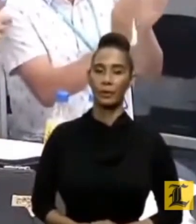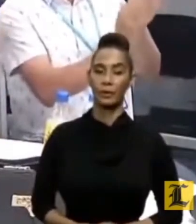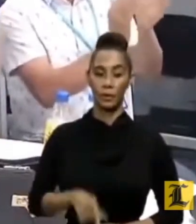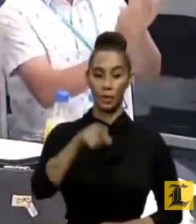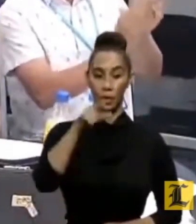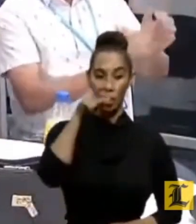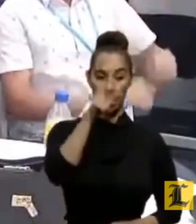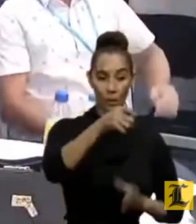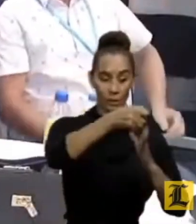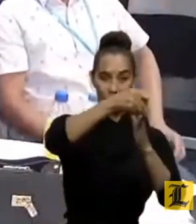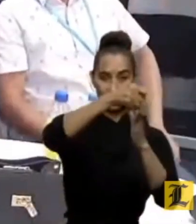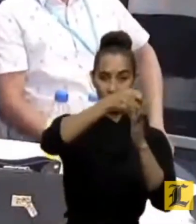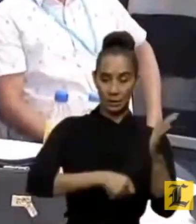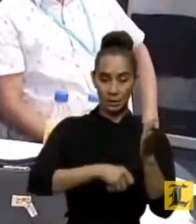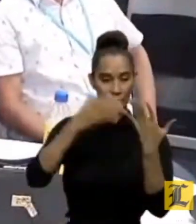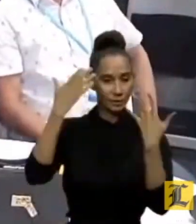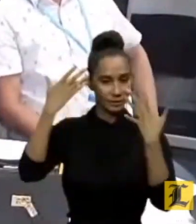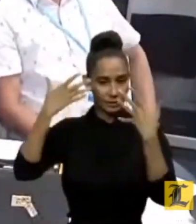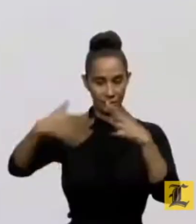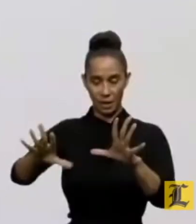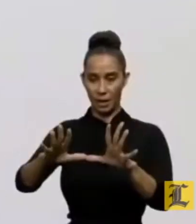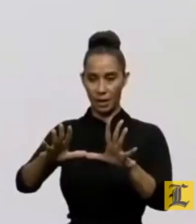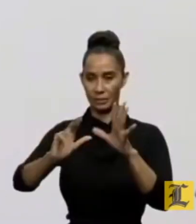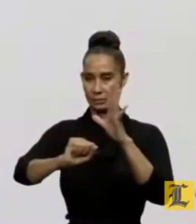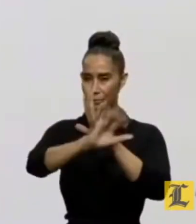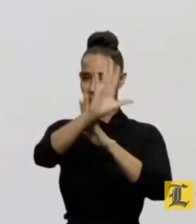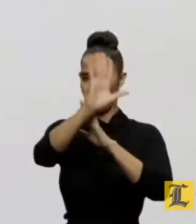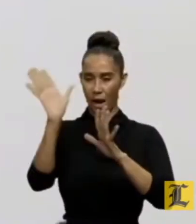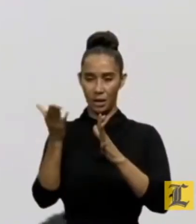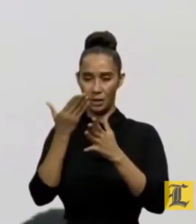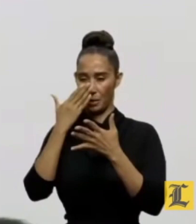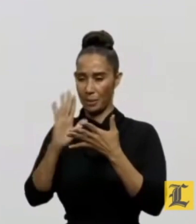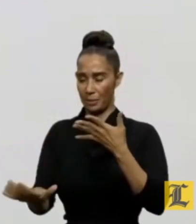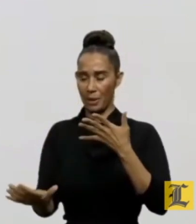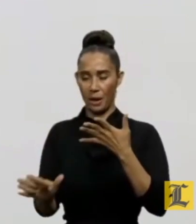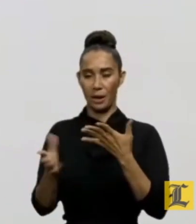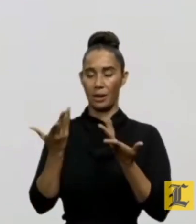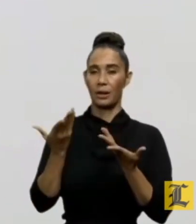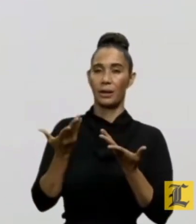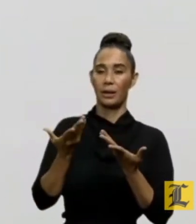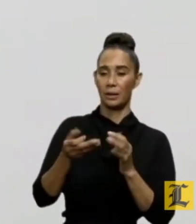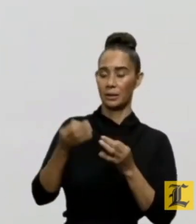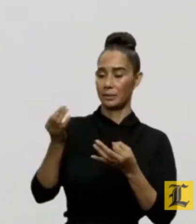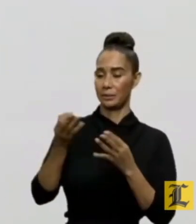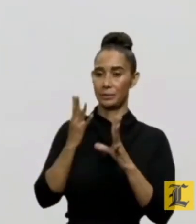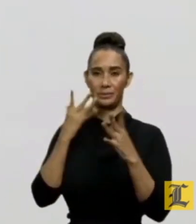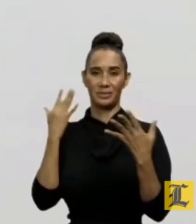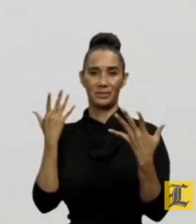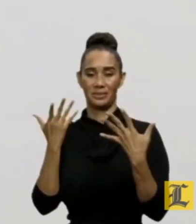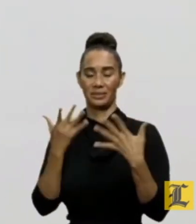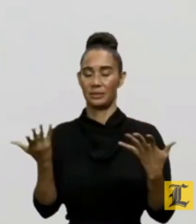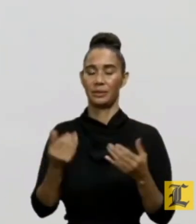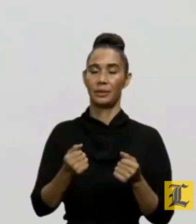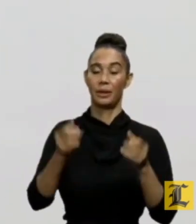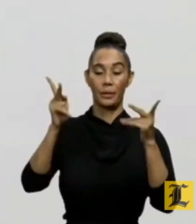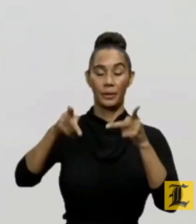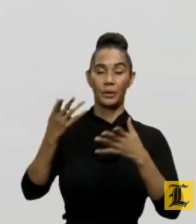Con esta tarjeta se acabaron esas imágenes indignas que hacían jugar con la desesperación de la gente.